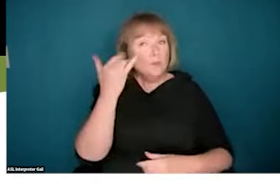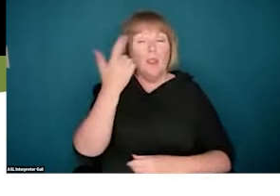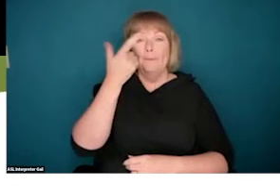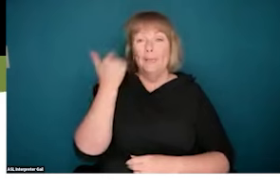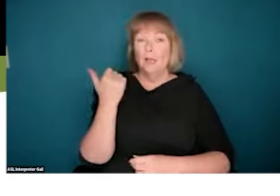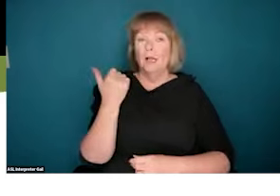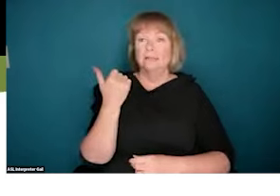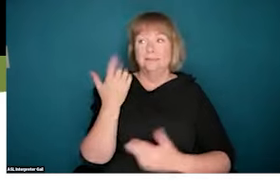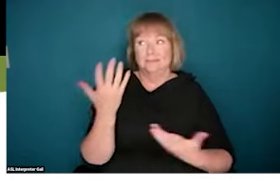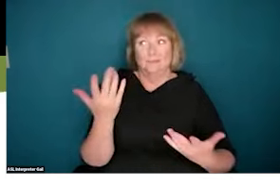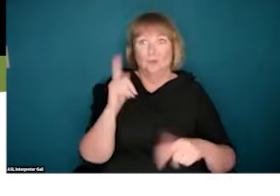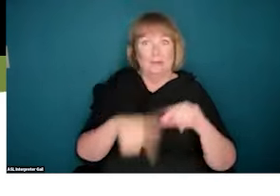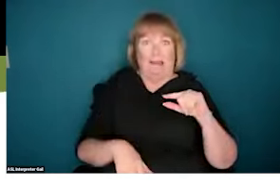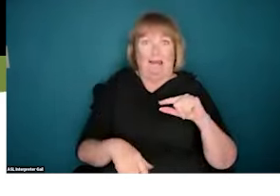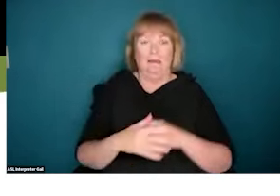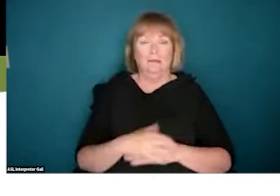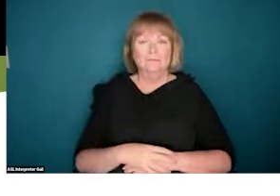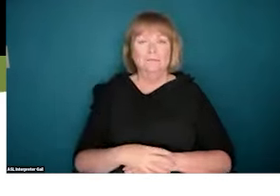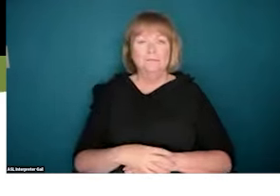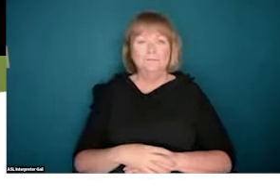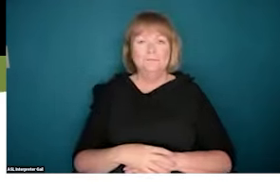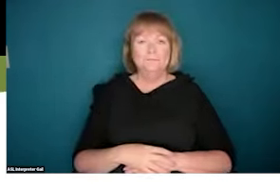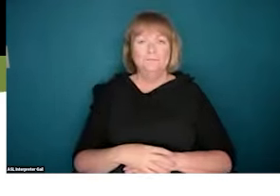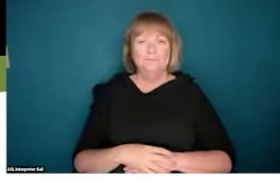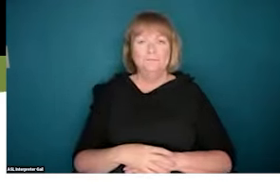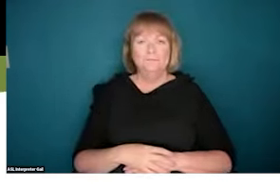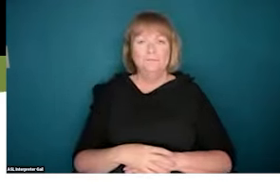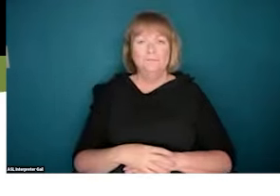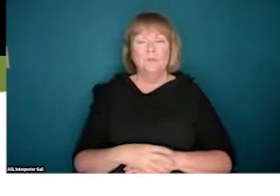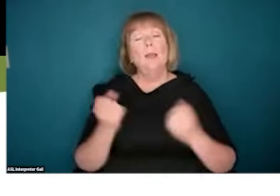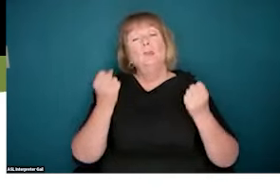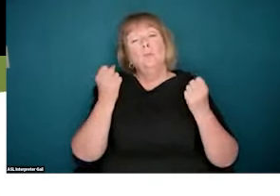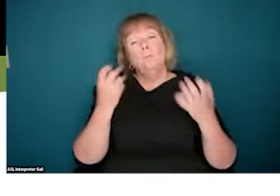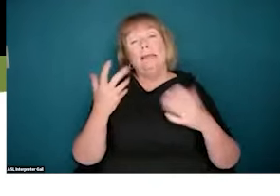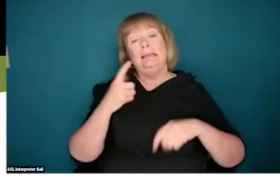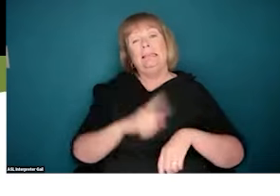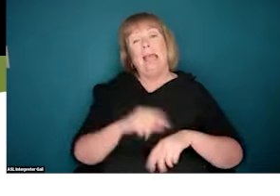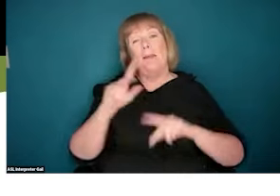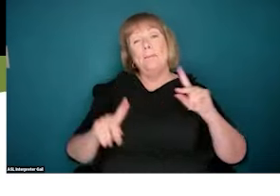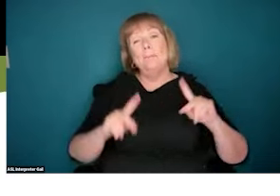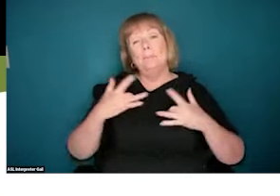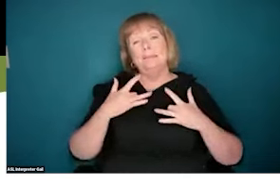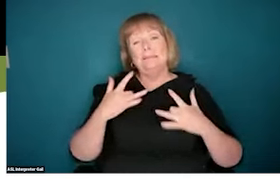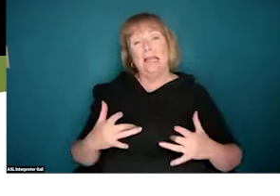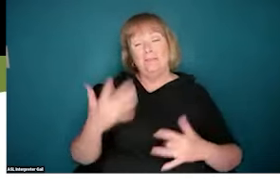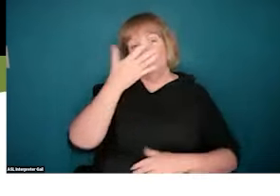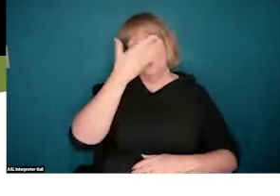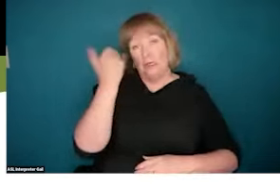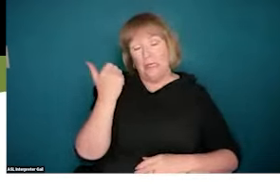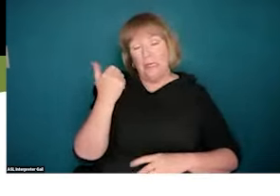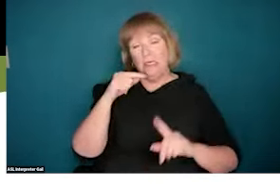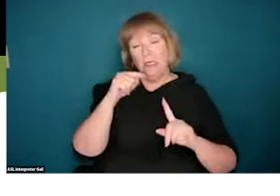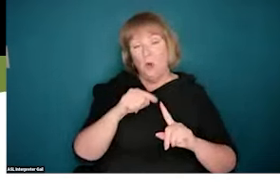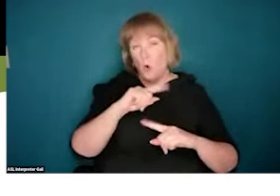tomar cualquier todo tipo de decisión que ha sido enfrentado con, porque nadie ha podido, la gente se